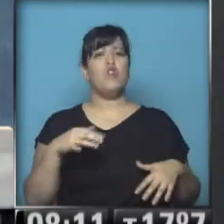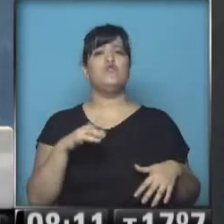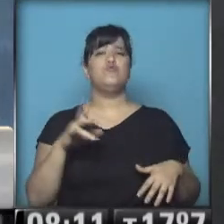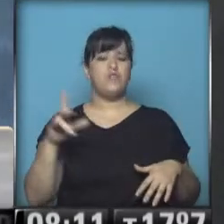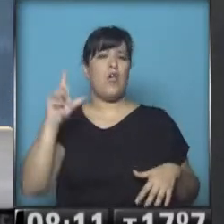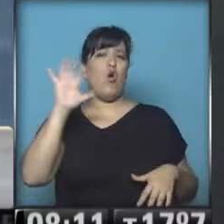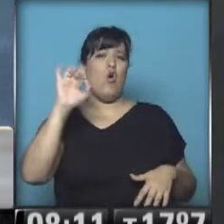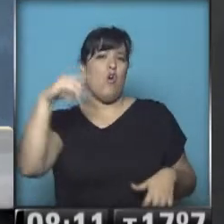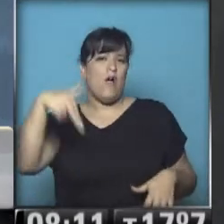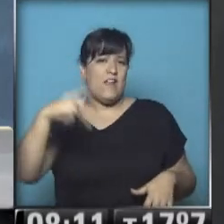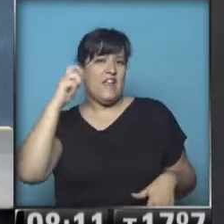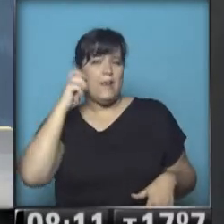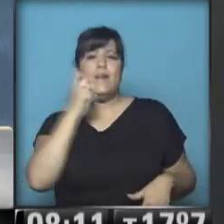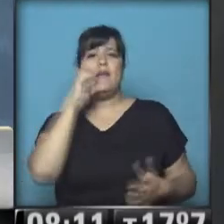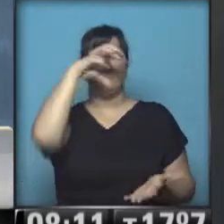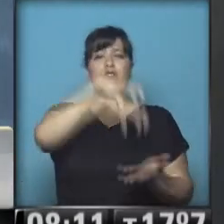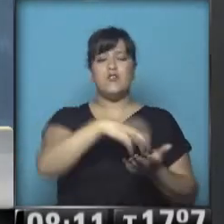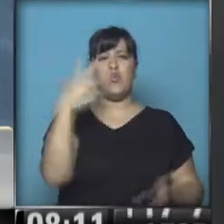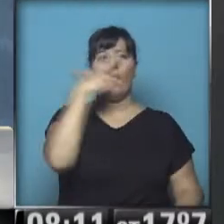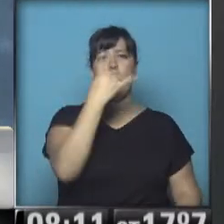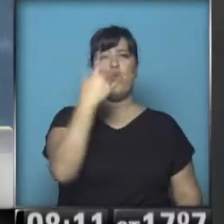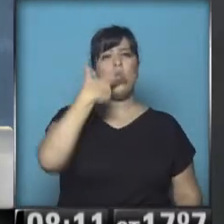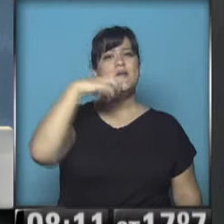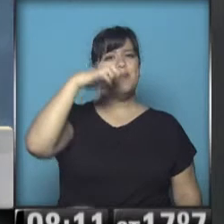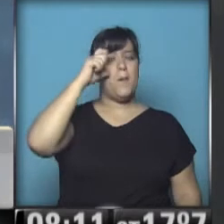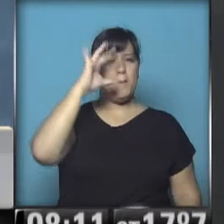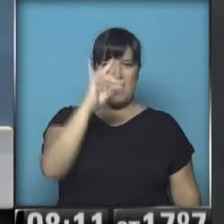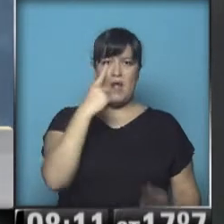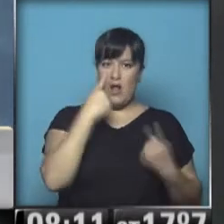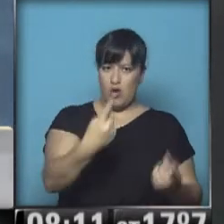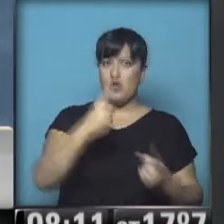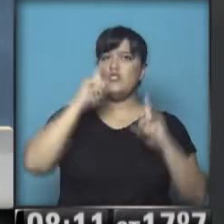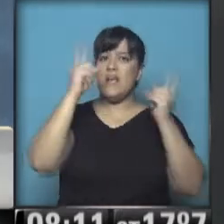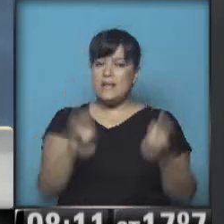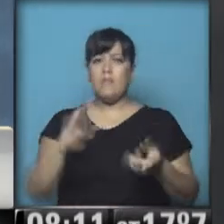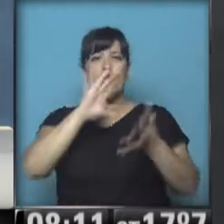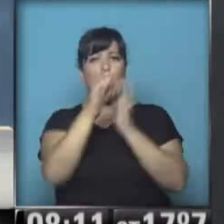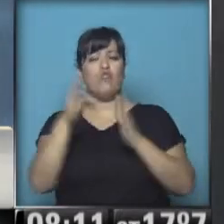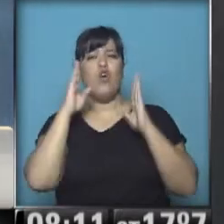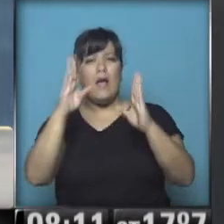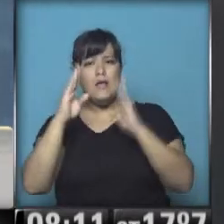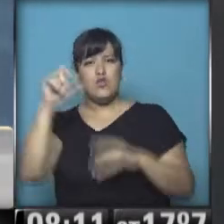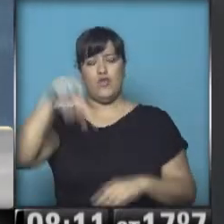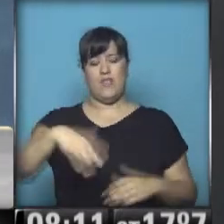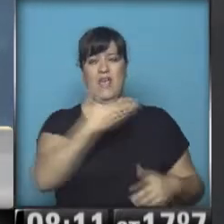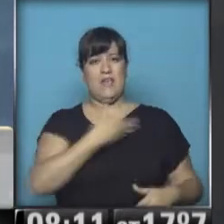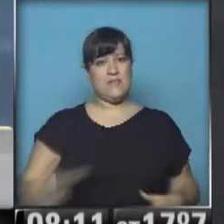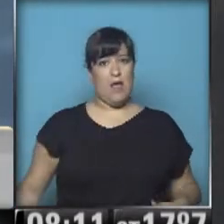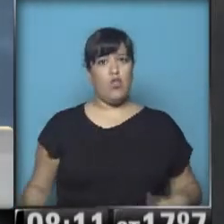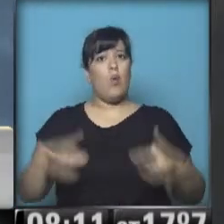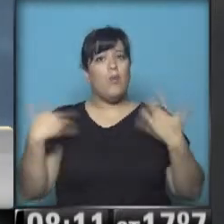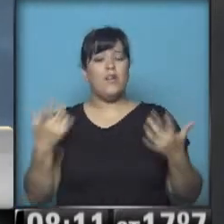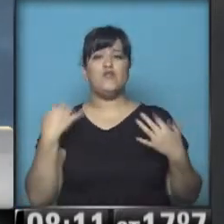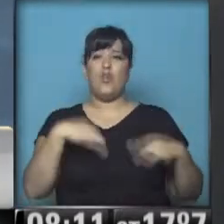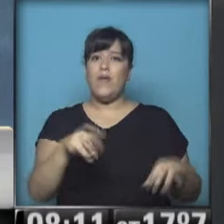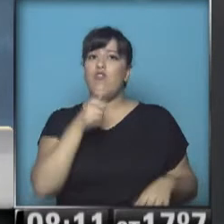como la fundación huésped y obviamente por los mecanismos de atención por parte del estado por lo tanto lo que debo